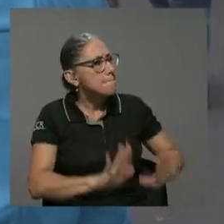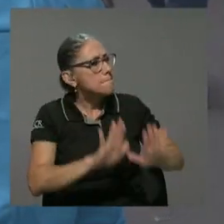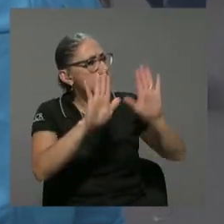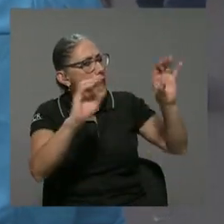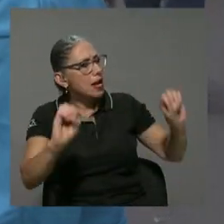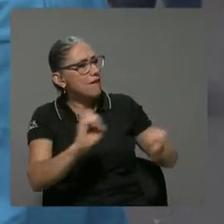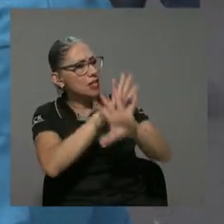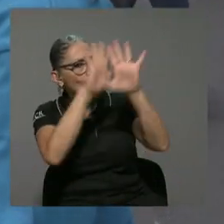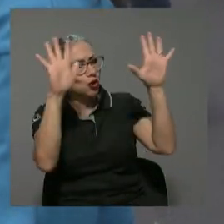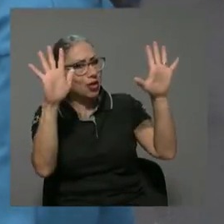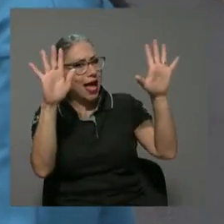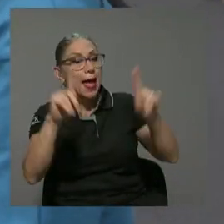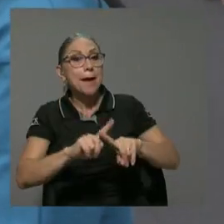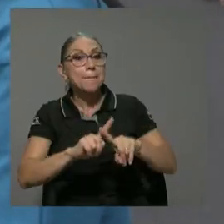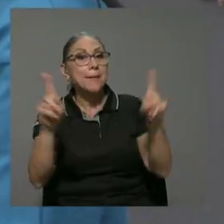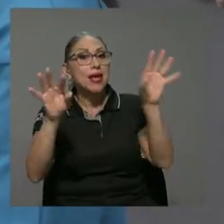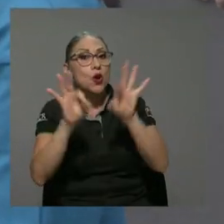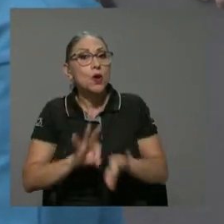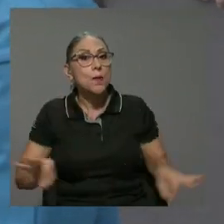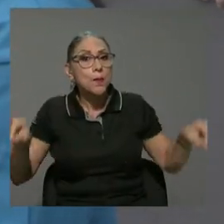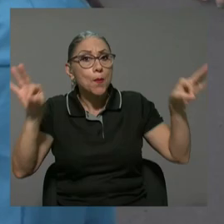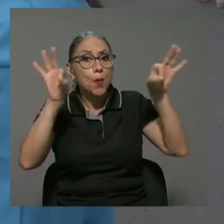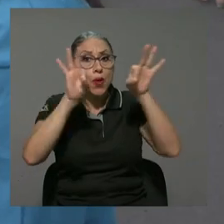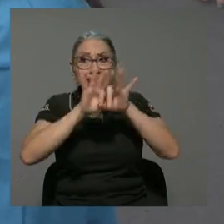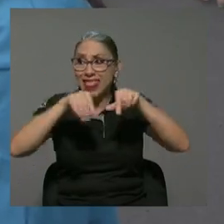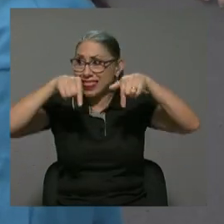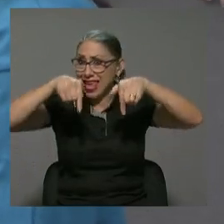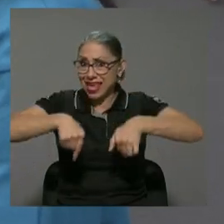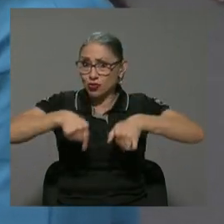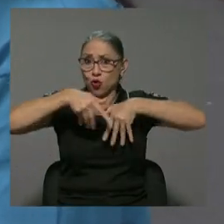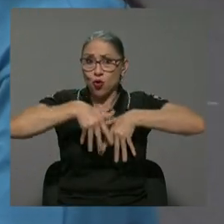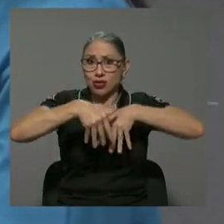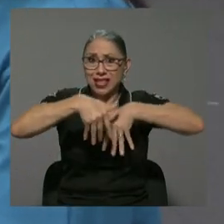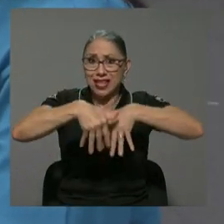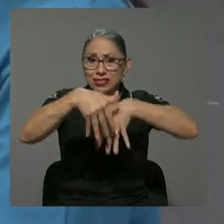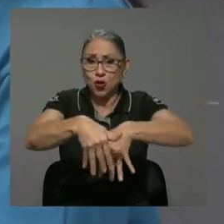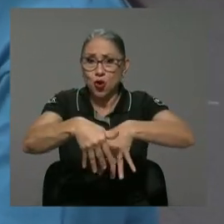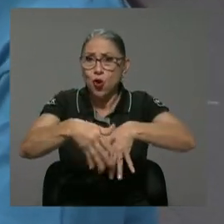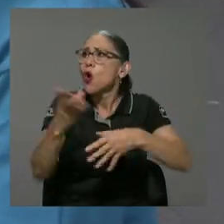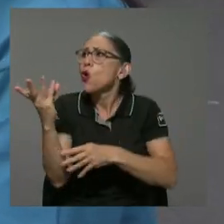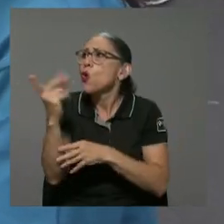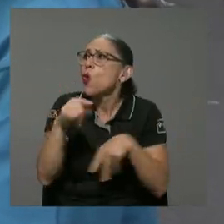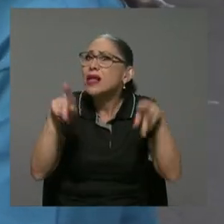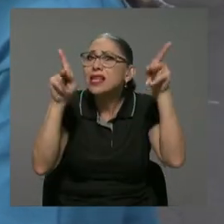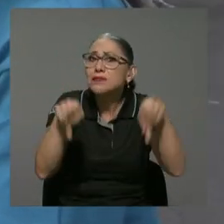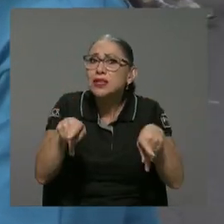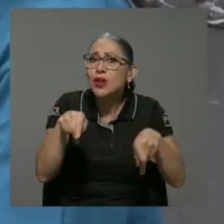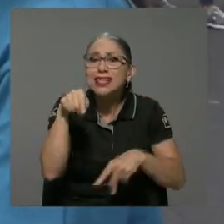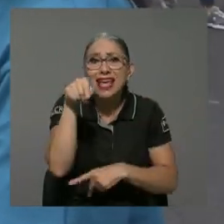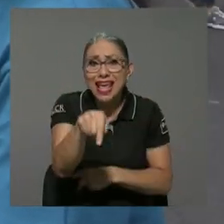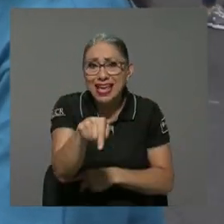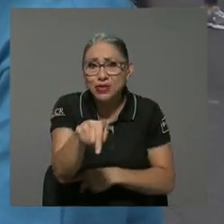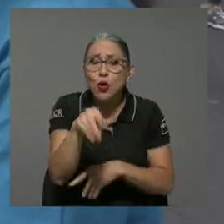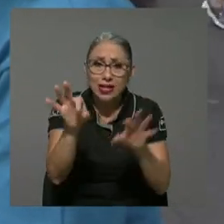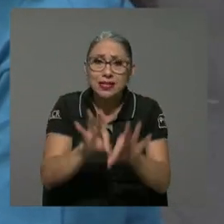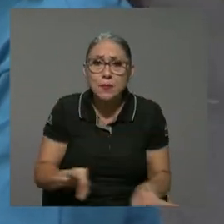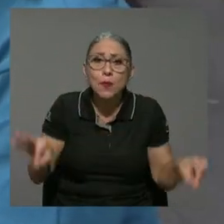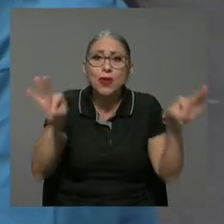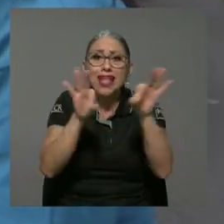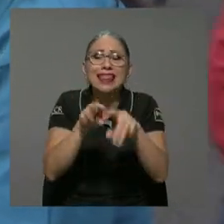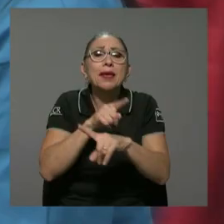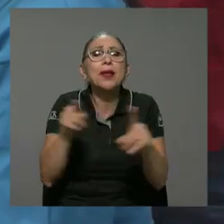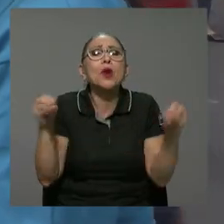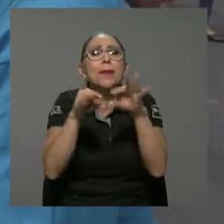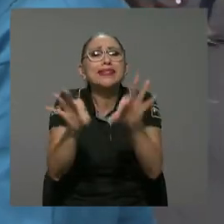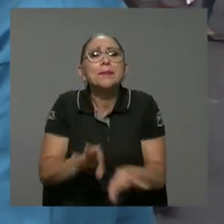pero no es lo importante la concentración, no es lo importante solo la cantidad de gente, que eso es valiosísimo. Es el